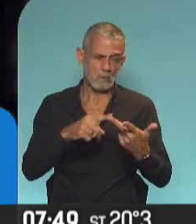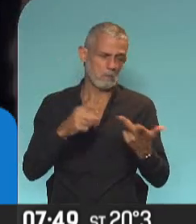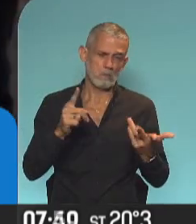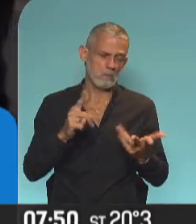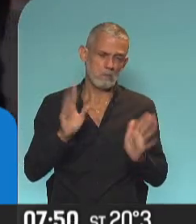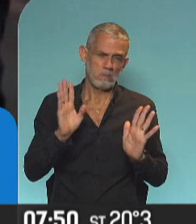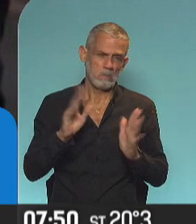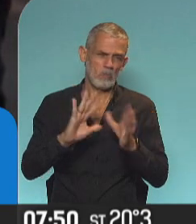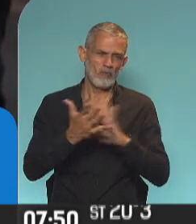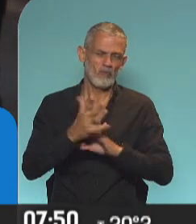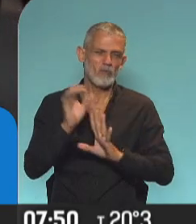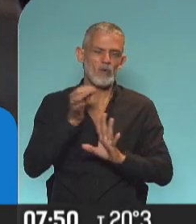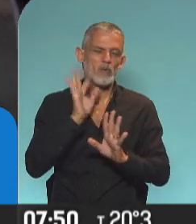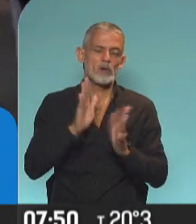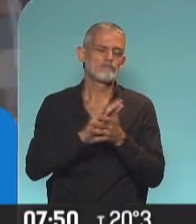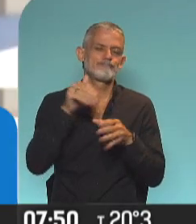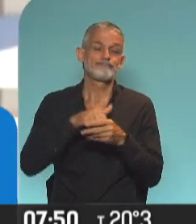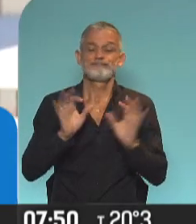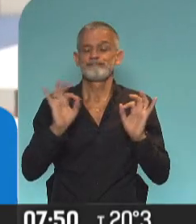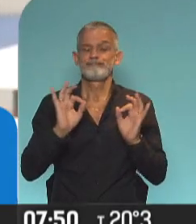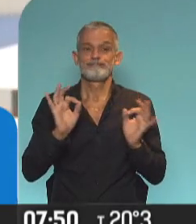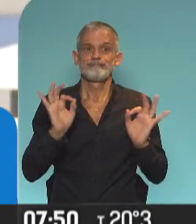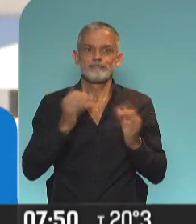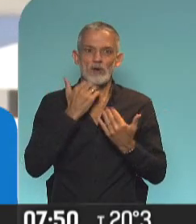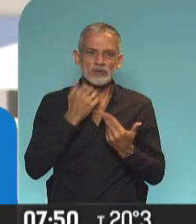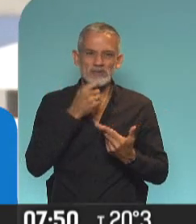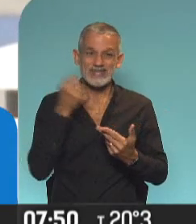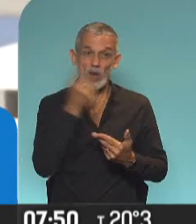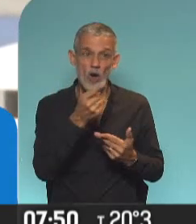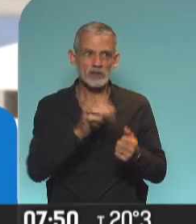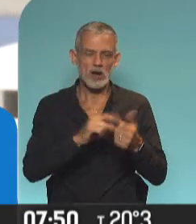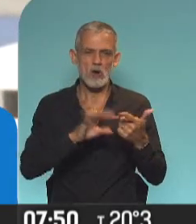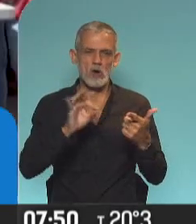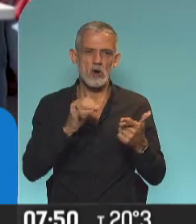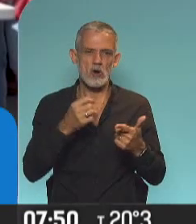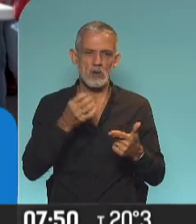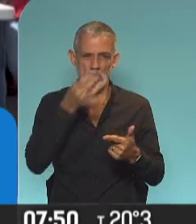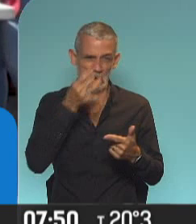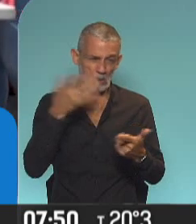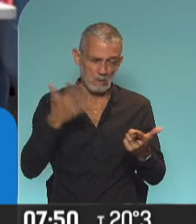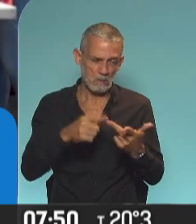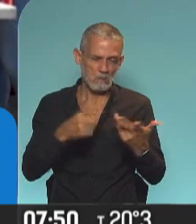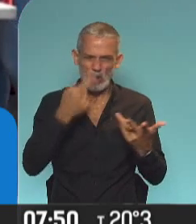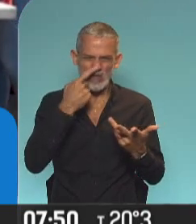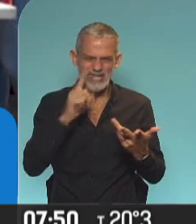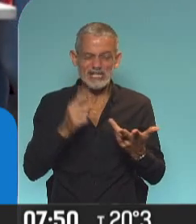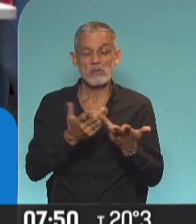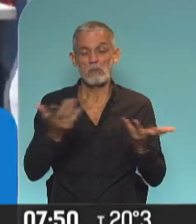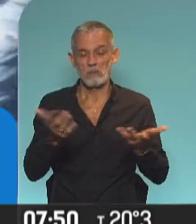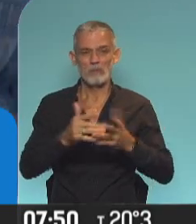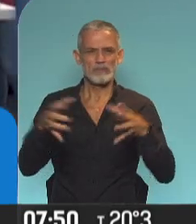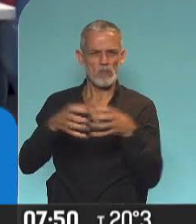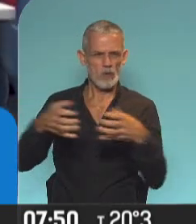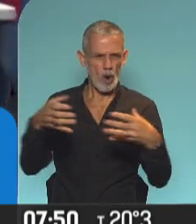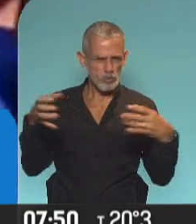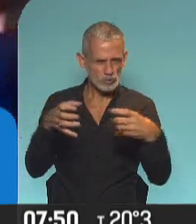hacer la lectura. Ese es el problema del abstencionismo, no tiene un mensaje siempre tan claro. Uno puede interpretarlo como quiere. Bueno, la oposición mayoritaria, que no se